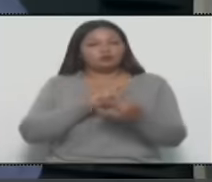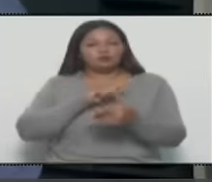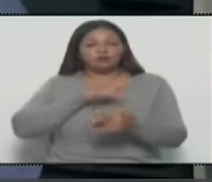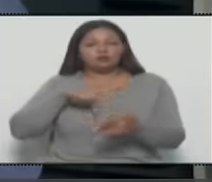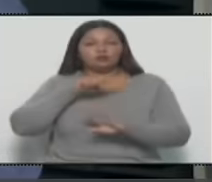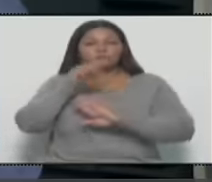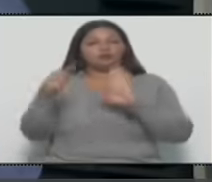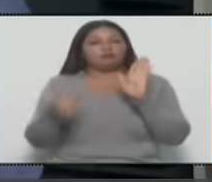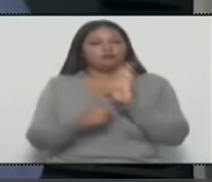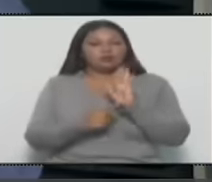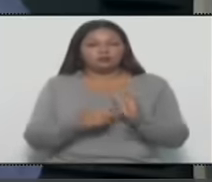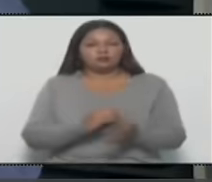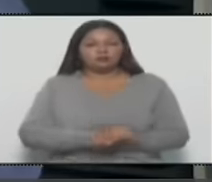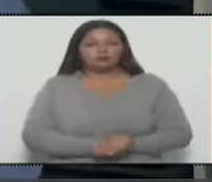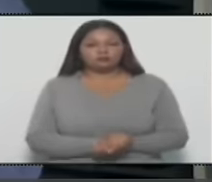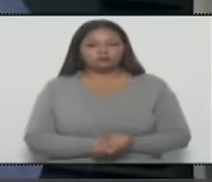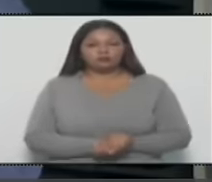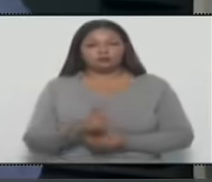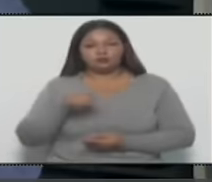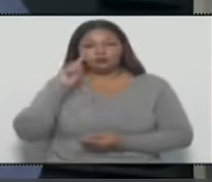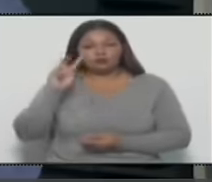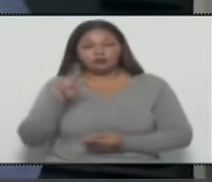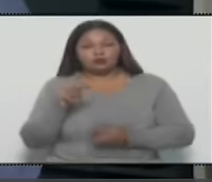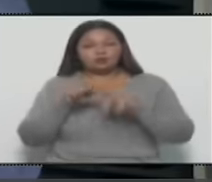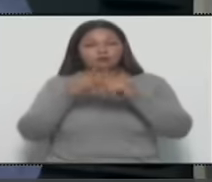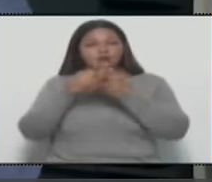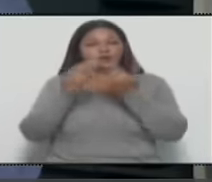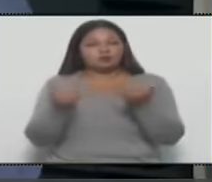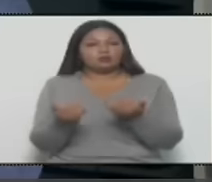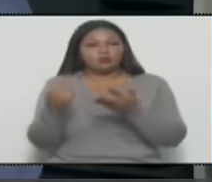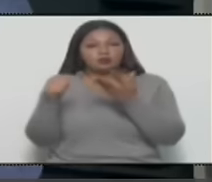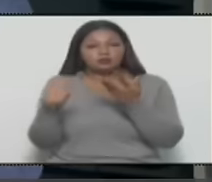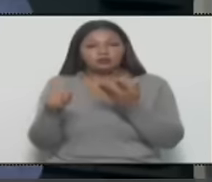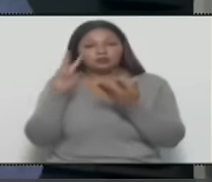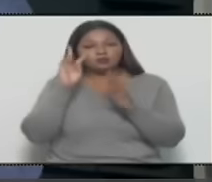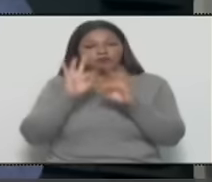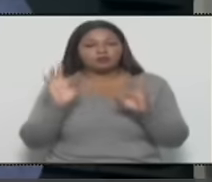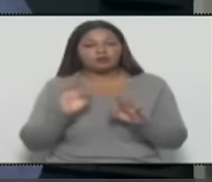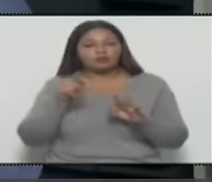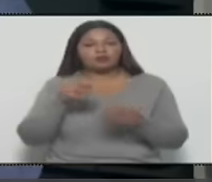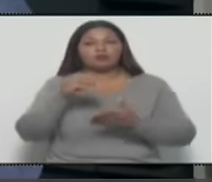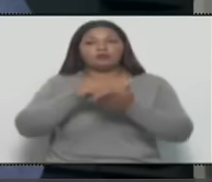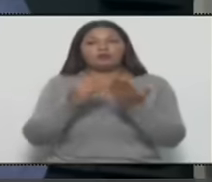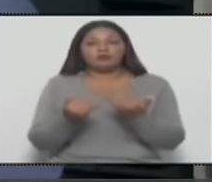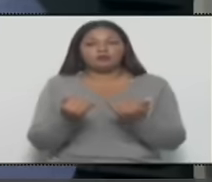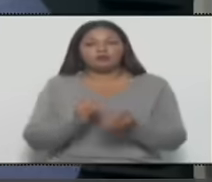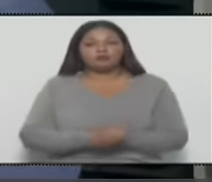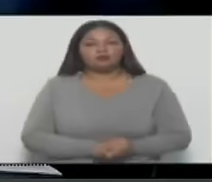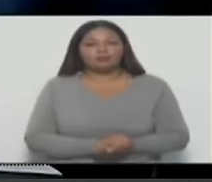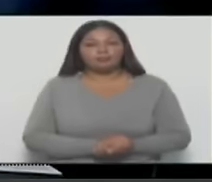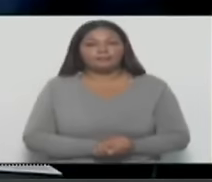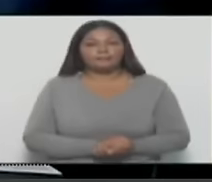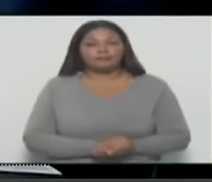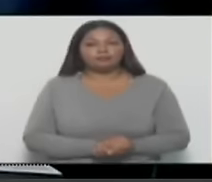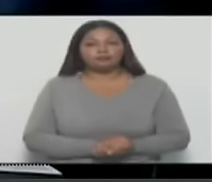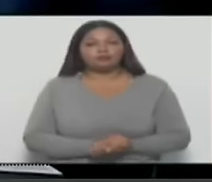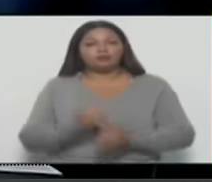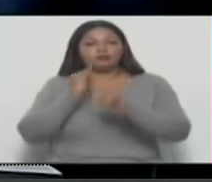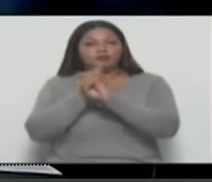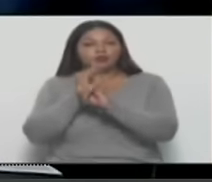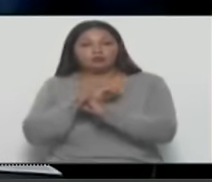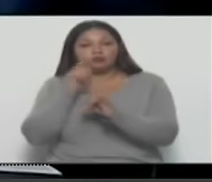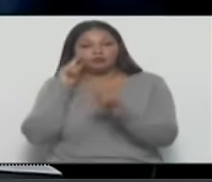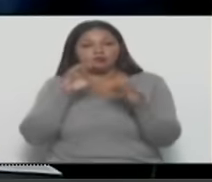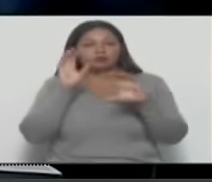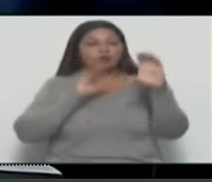a todo lo que es el rendimiento, el recurso del servidor donde está alojado este portal web y a los enlaces de